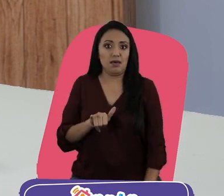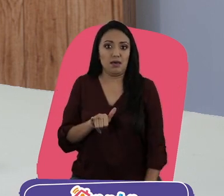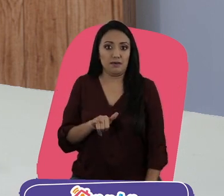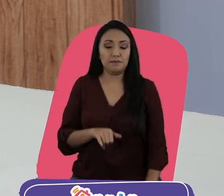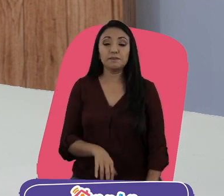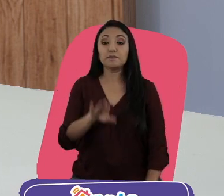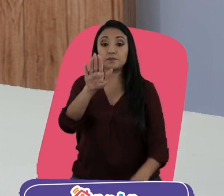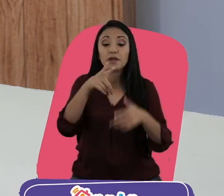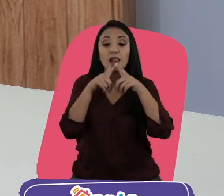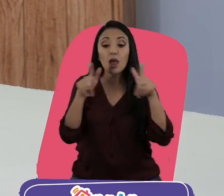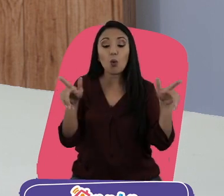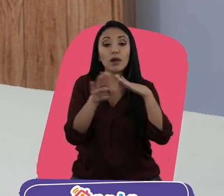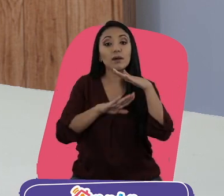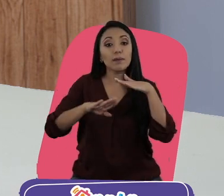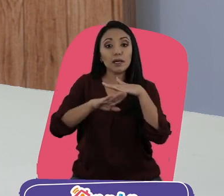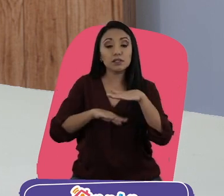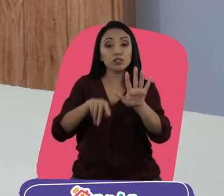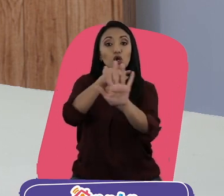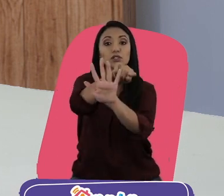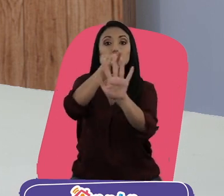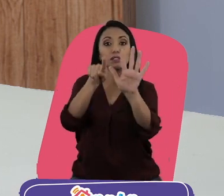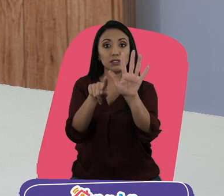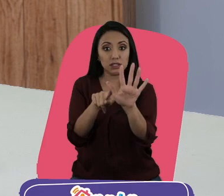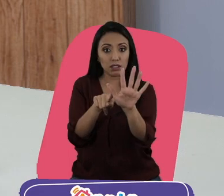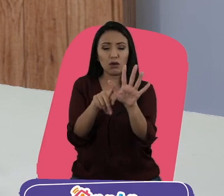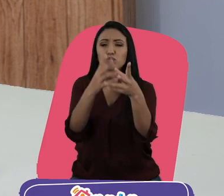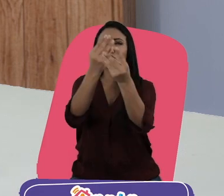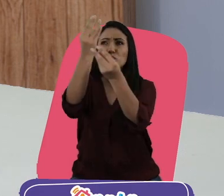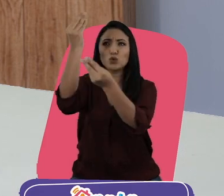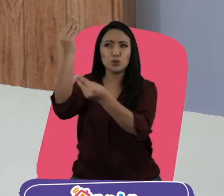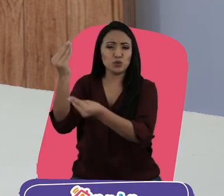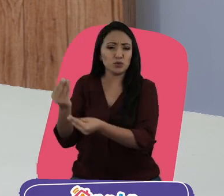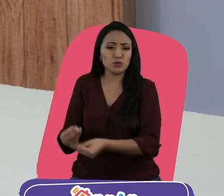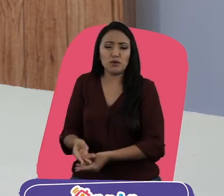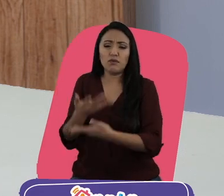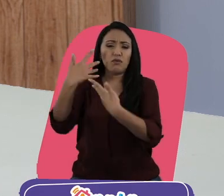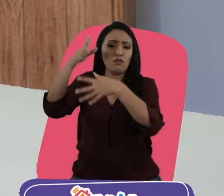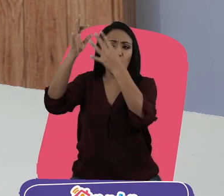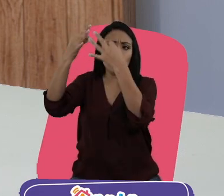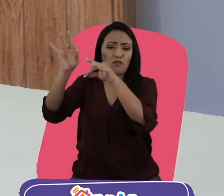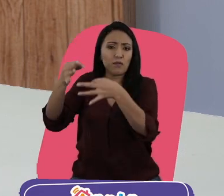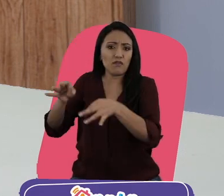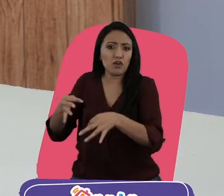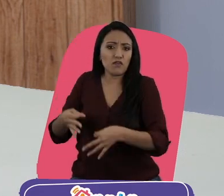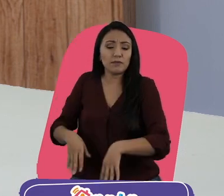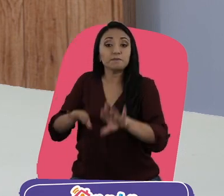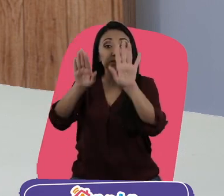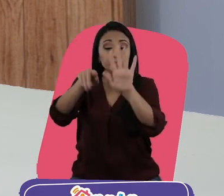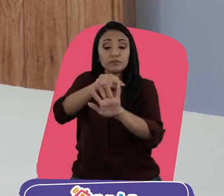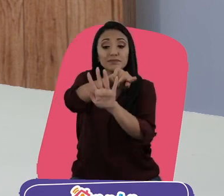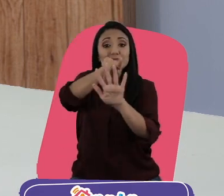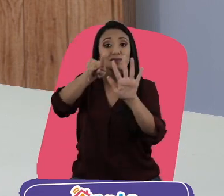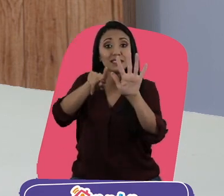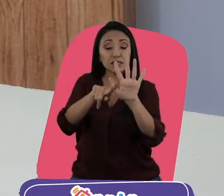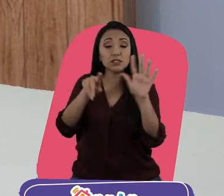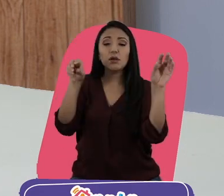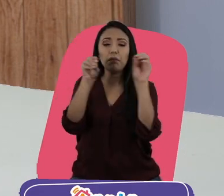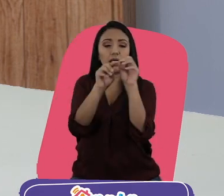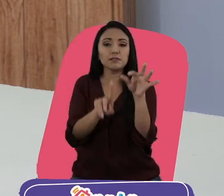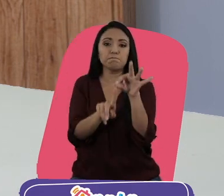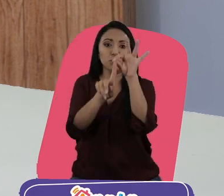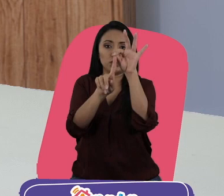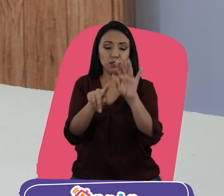Los lenguajes básicos son 5. Pueden haber muchas otras formas de lenguaje, pero vamos a identificar los 5